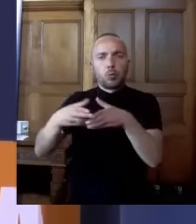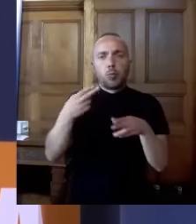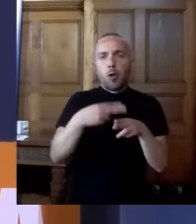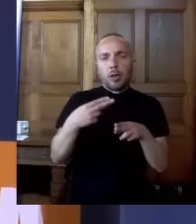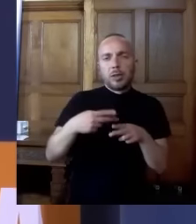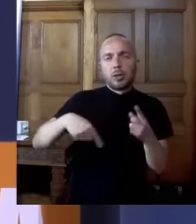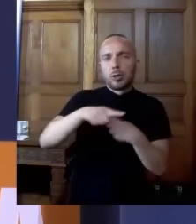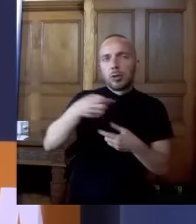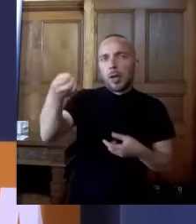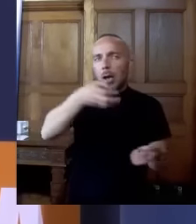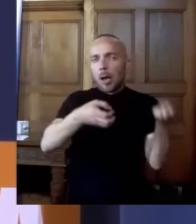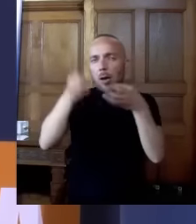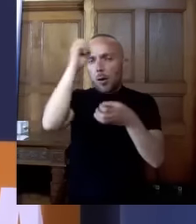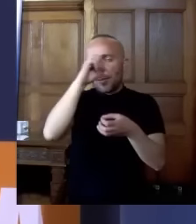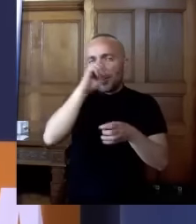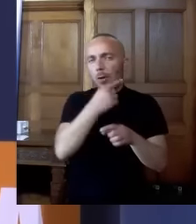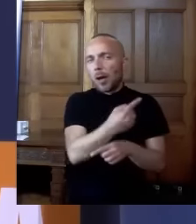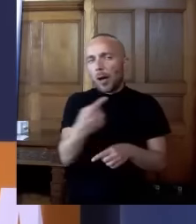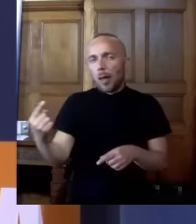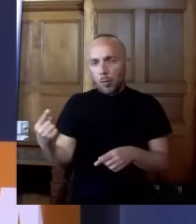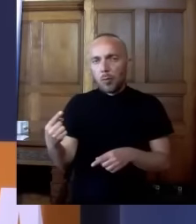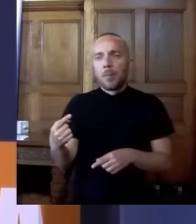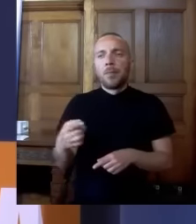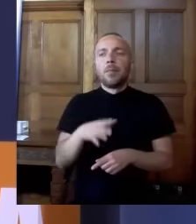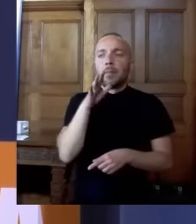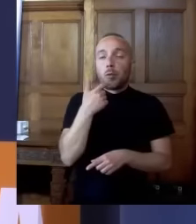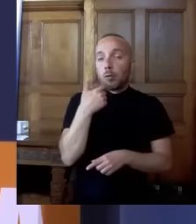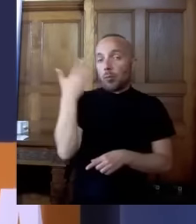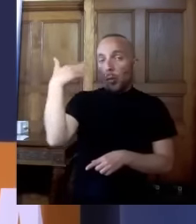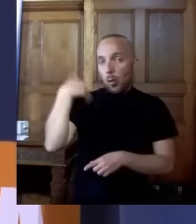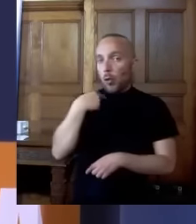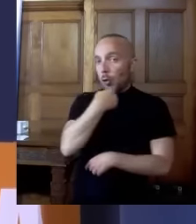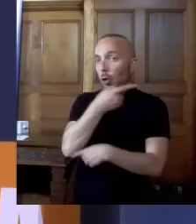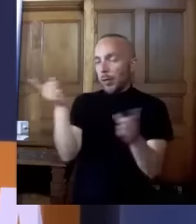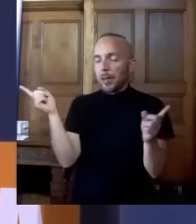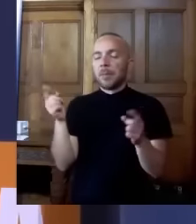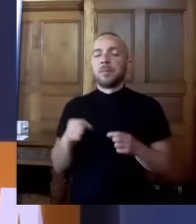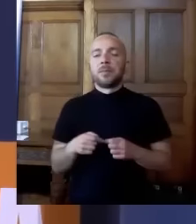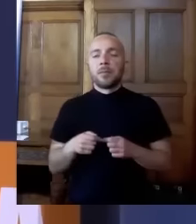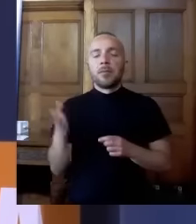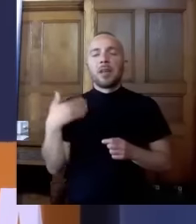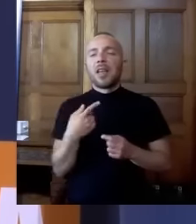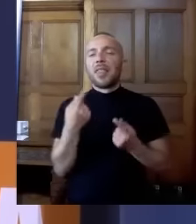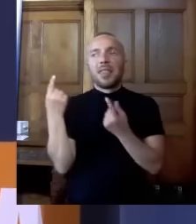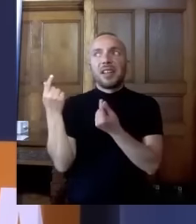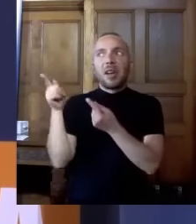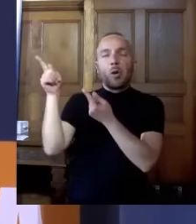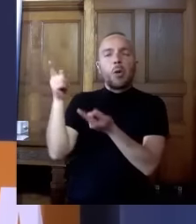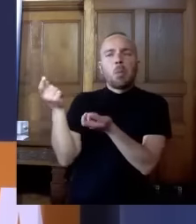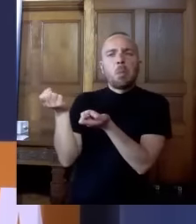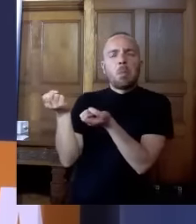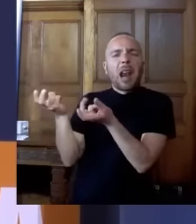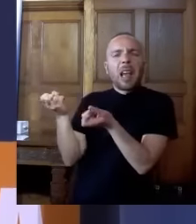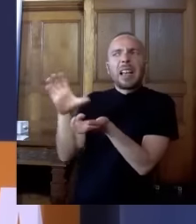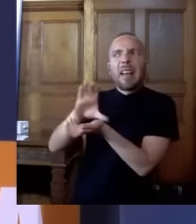campaña aquí en euskadi porque cuando dije que para qué quieren ese dinero No yo me lo pregunto En serio